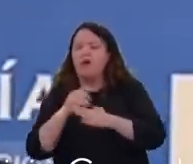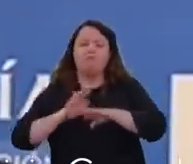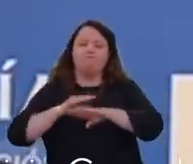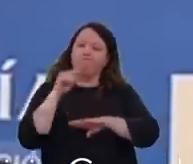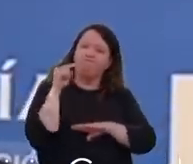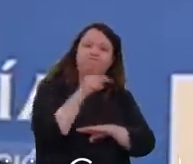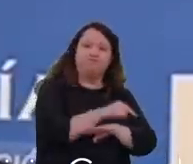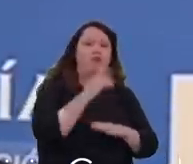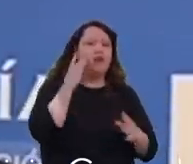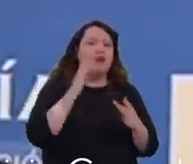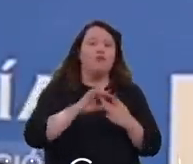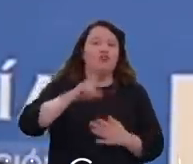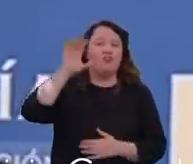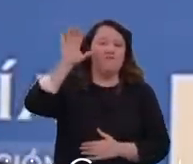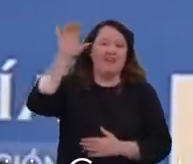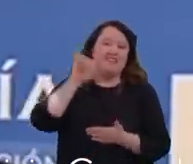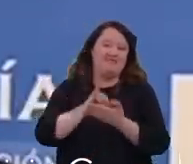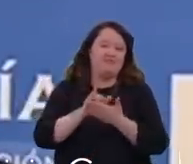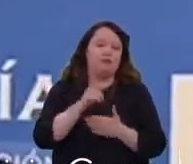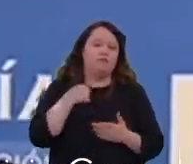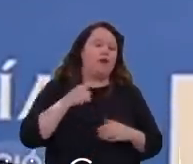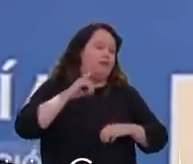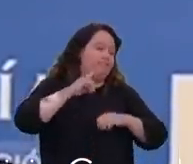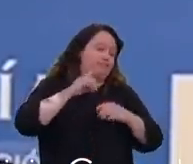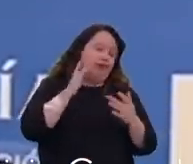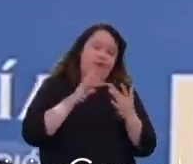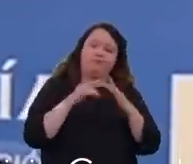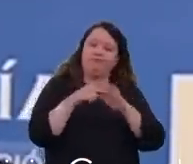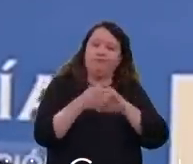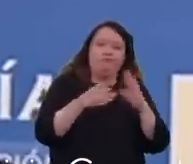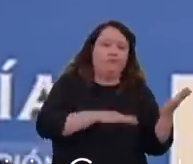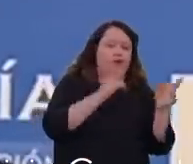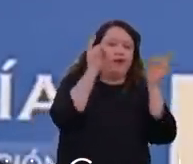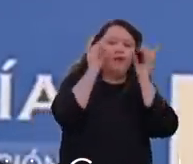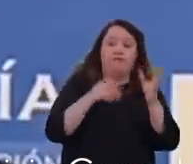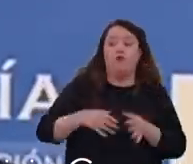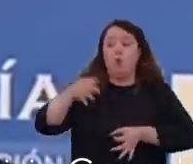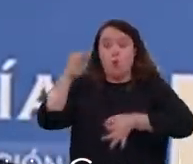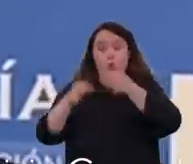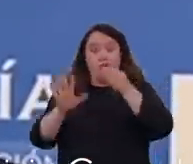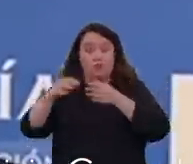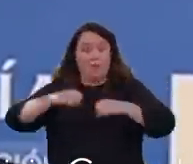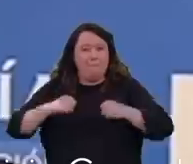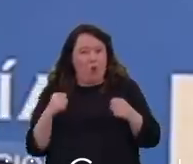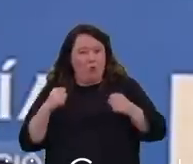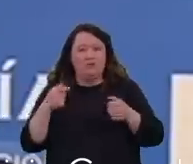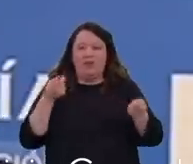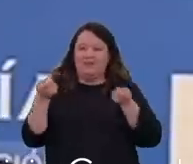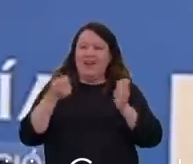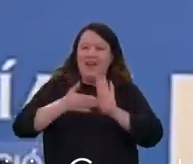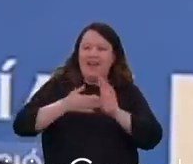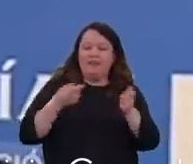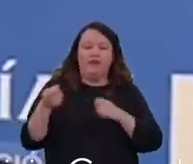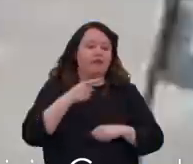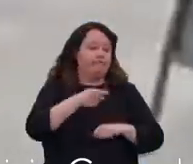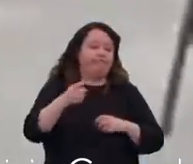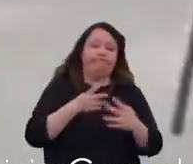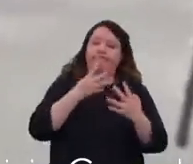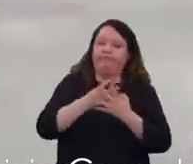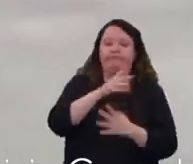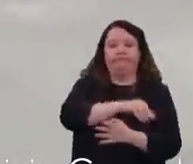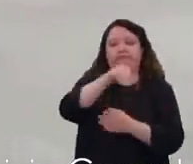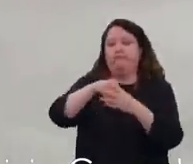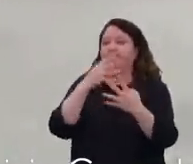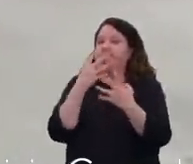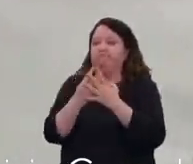nacionalidad extranjera el delito de homicidio agravado. Juez con función de control de garantías de Bogotá impuso medida de aseguramiento en centro carcelario